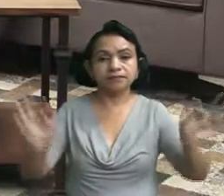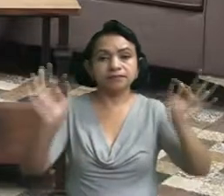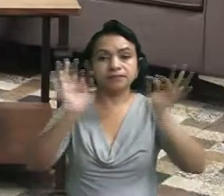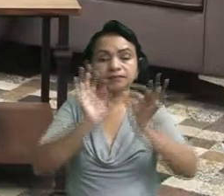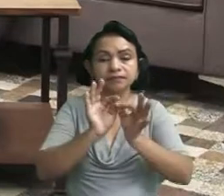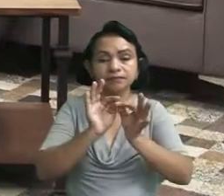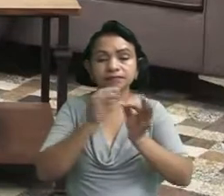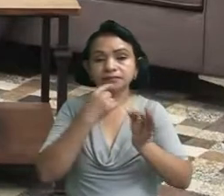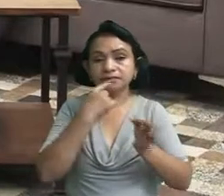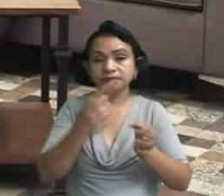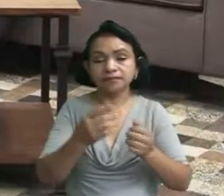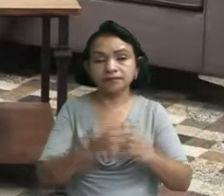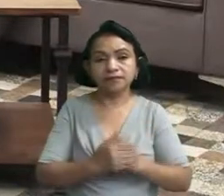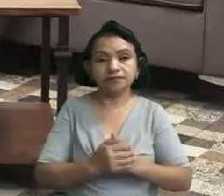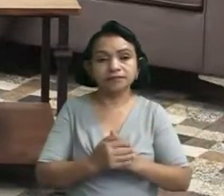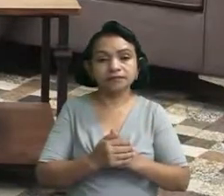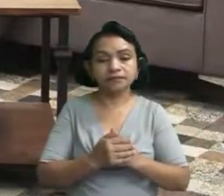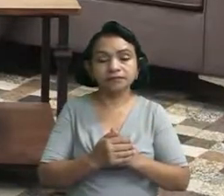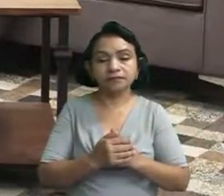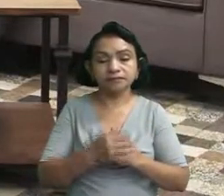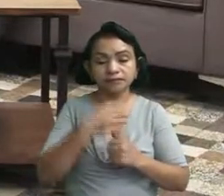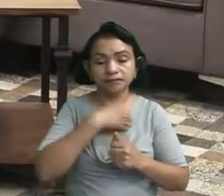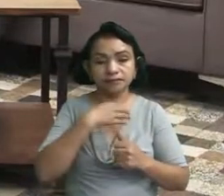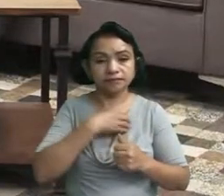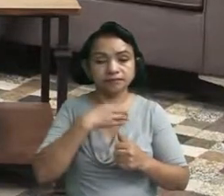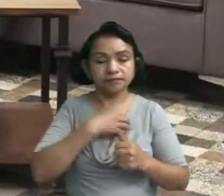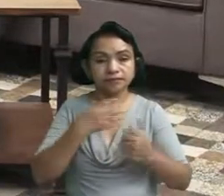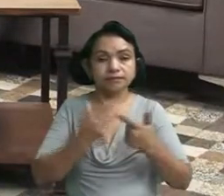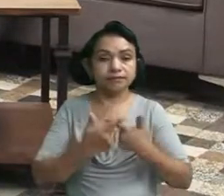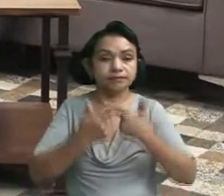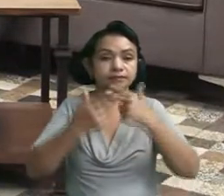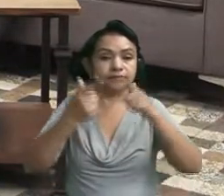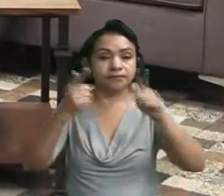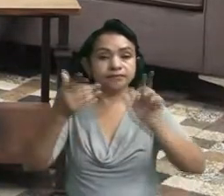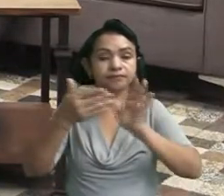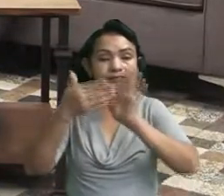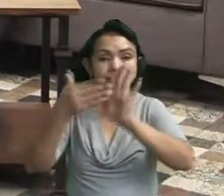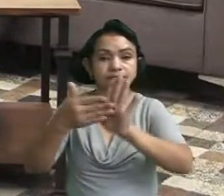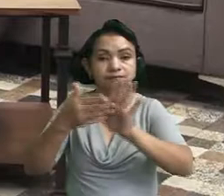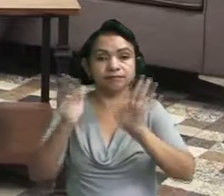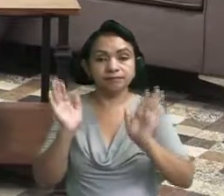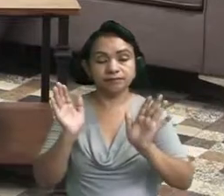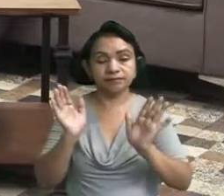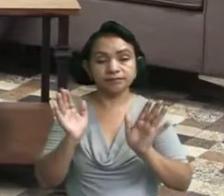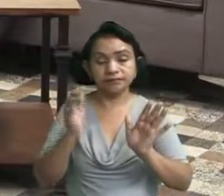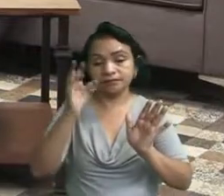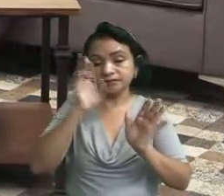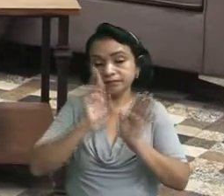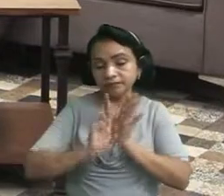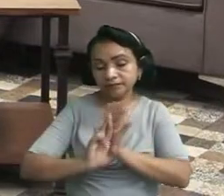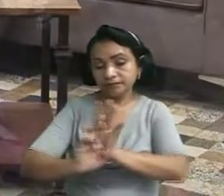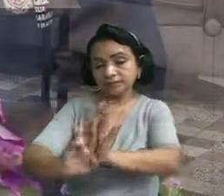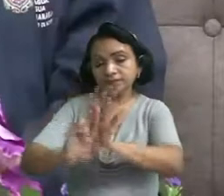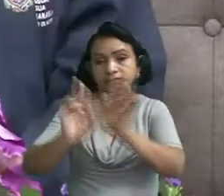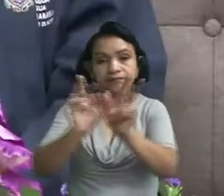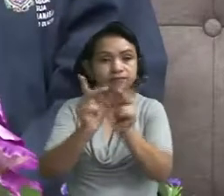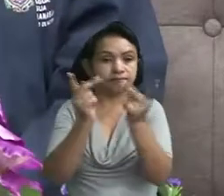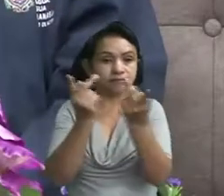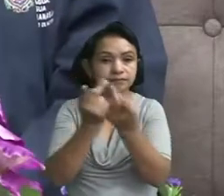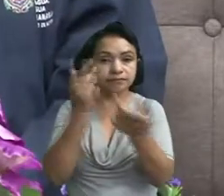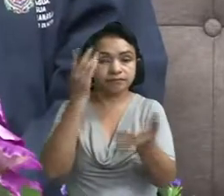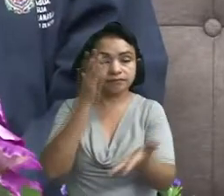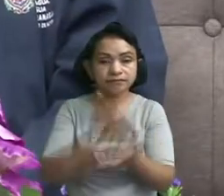Frente dijo, bueno, aquí está reafirmada nuestra vocación democrática, nosotros fuimos a las urnas y estamos respetando la voluntad popular